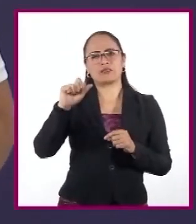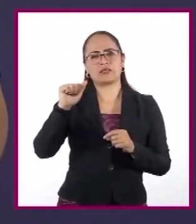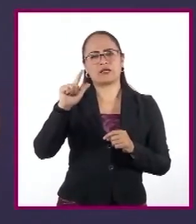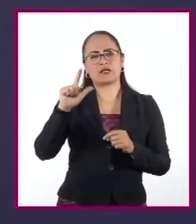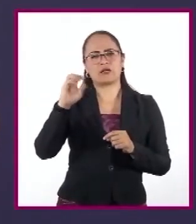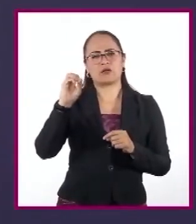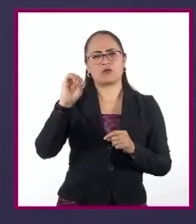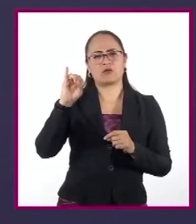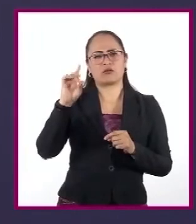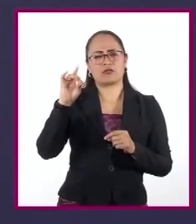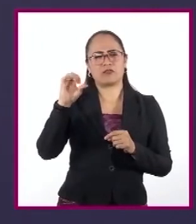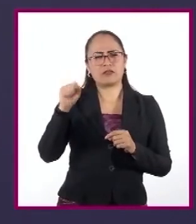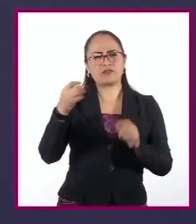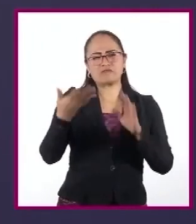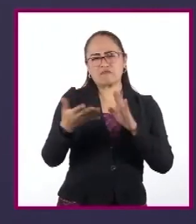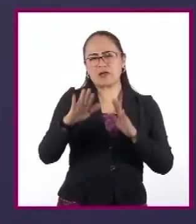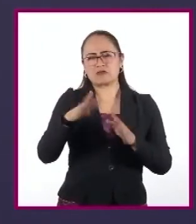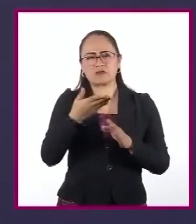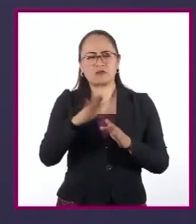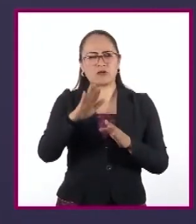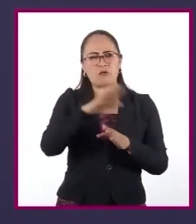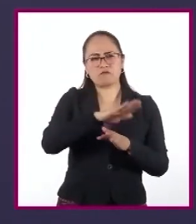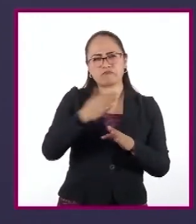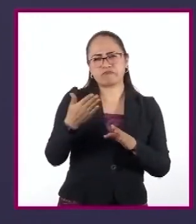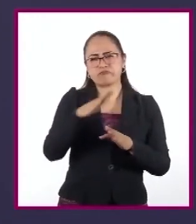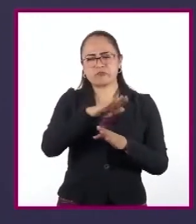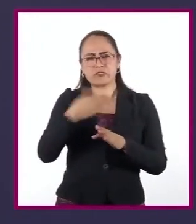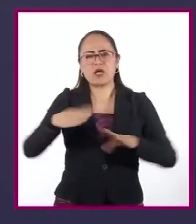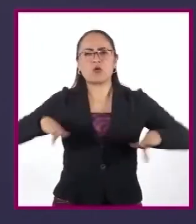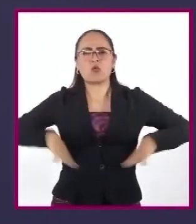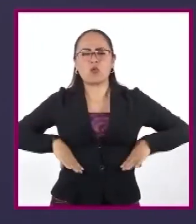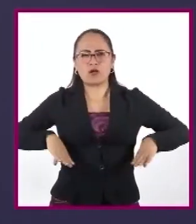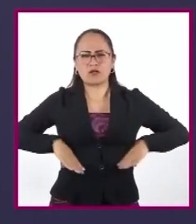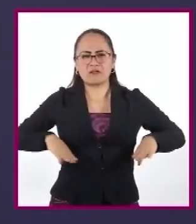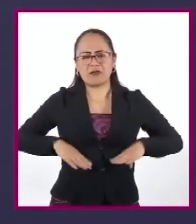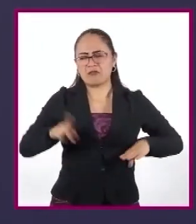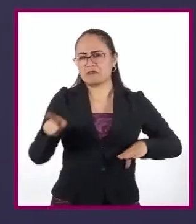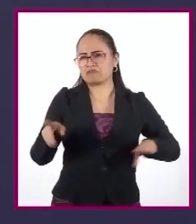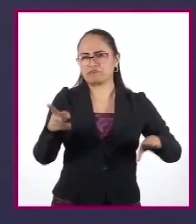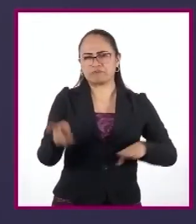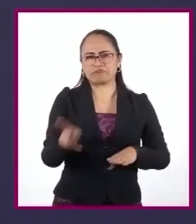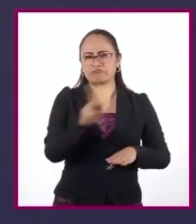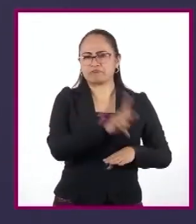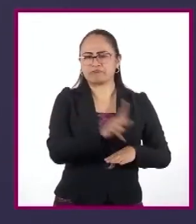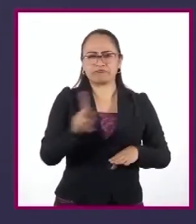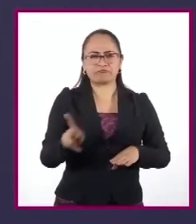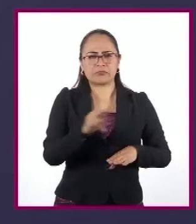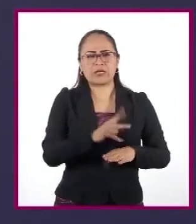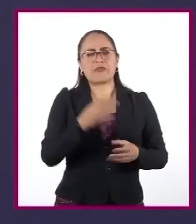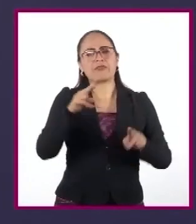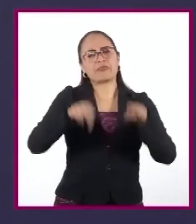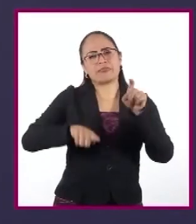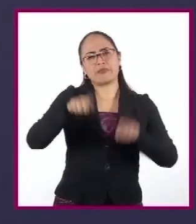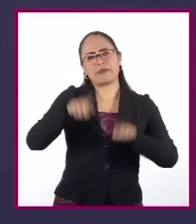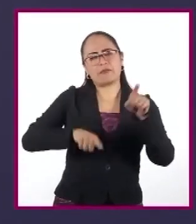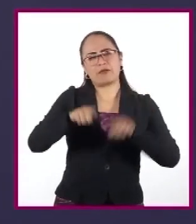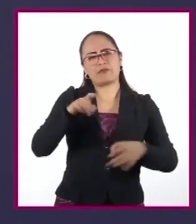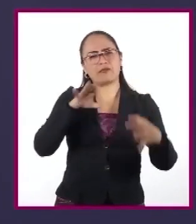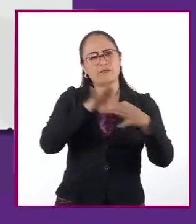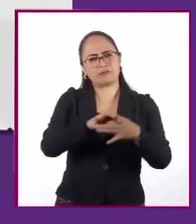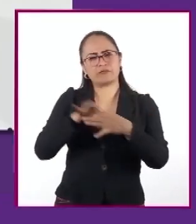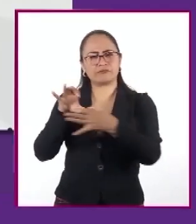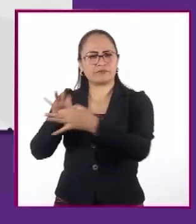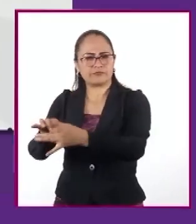los metales y los no metales, presentan propiedades semejantes a ambos, según el elemento con el cual formen un enlace